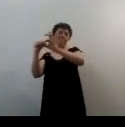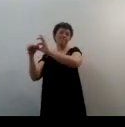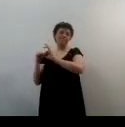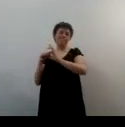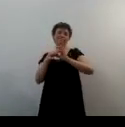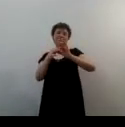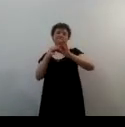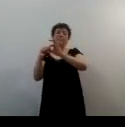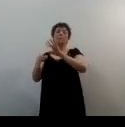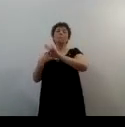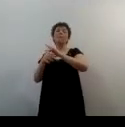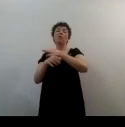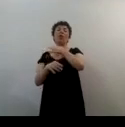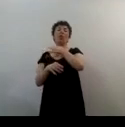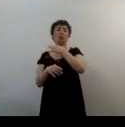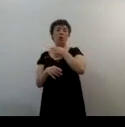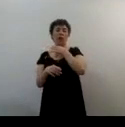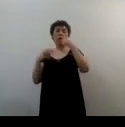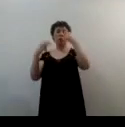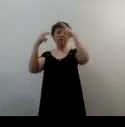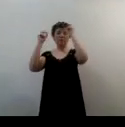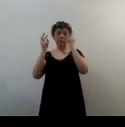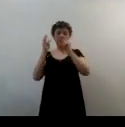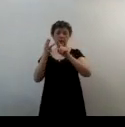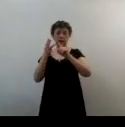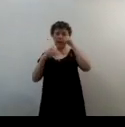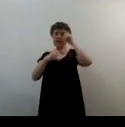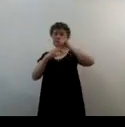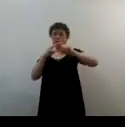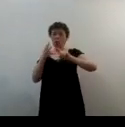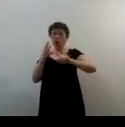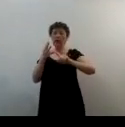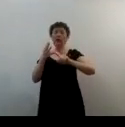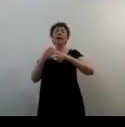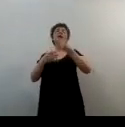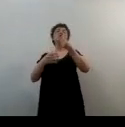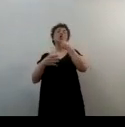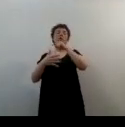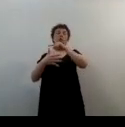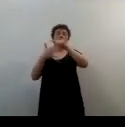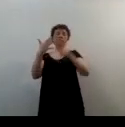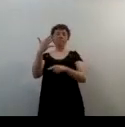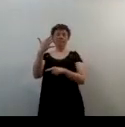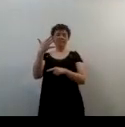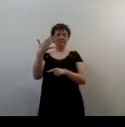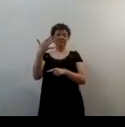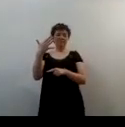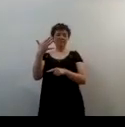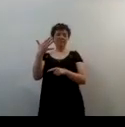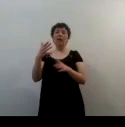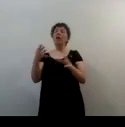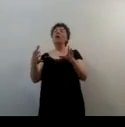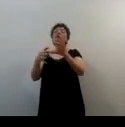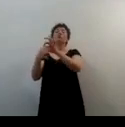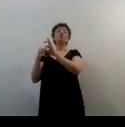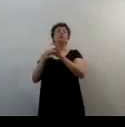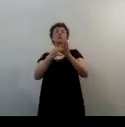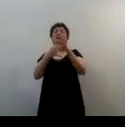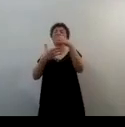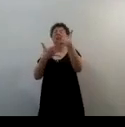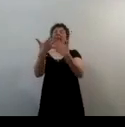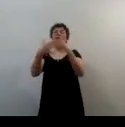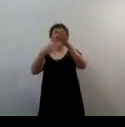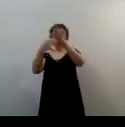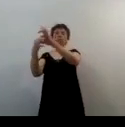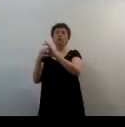endocrino, médico, enfermería, psicología y nutrición. Y que esté coordinado, o sea, es decir, que no puede ir cada uno por su